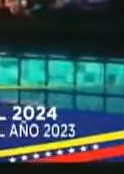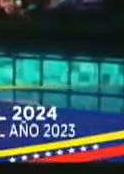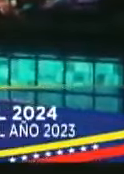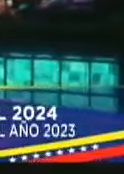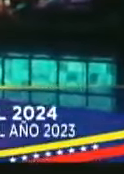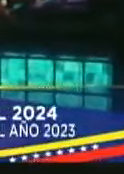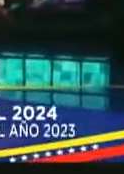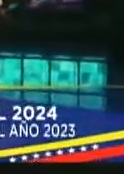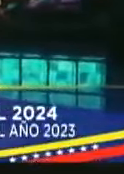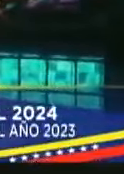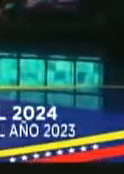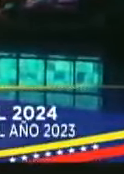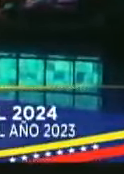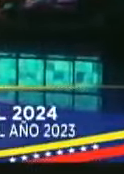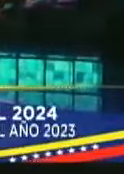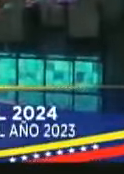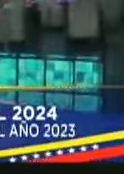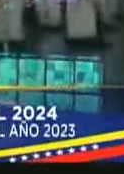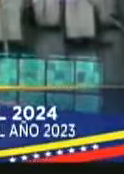Judiciales.